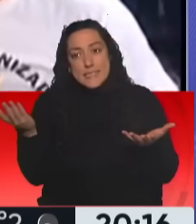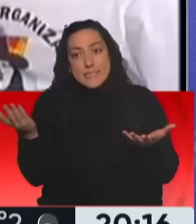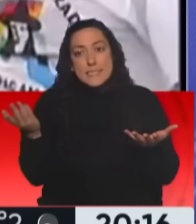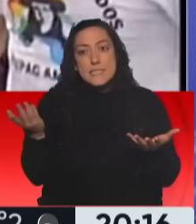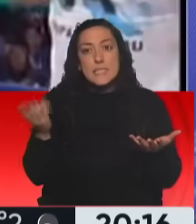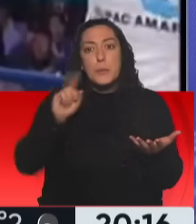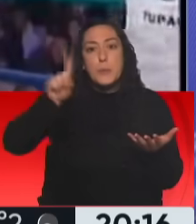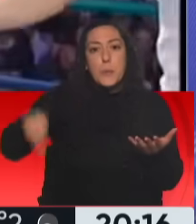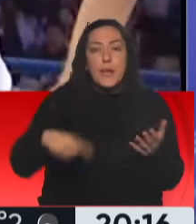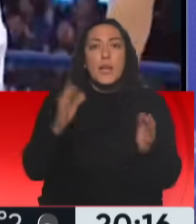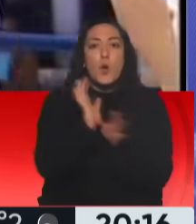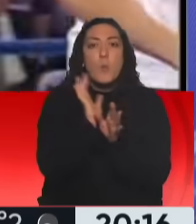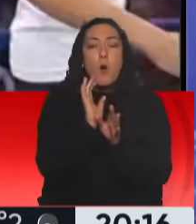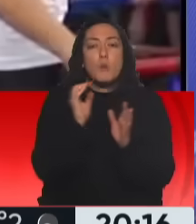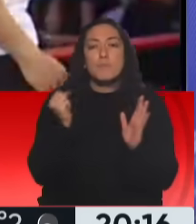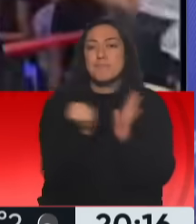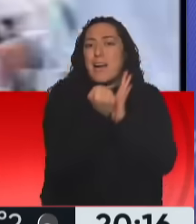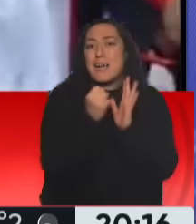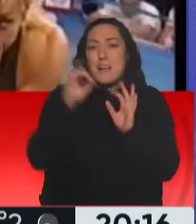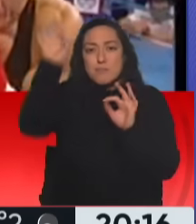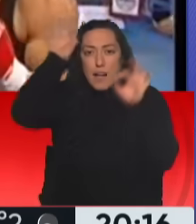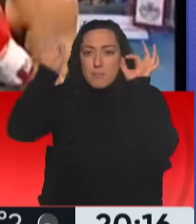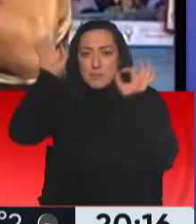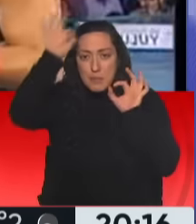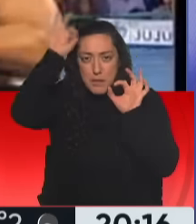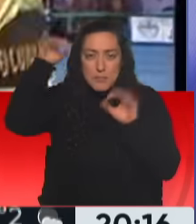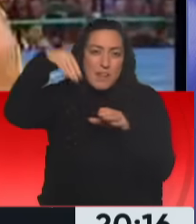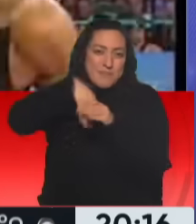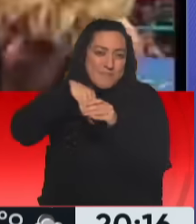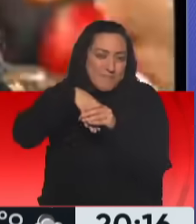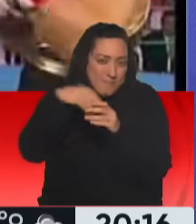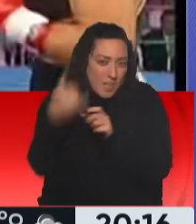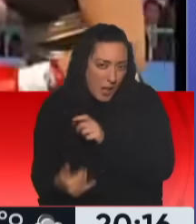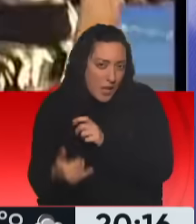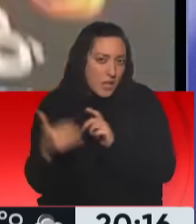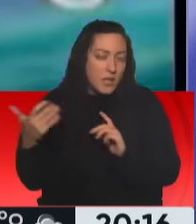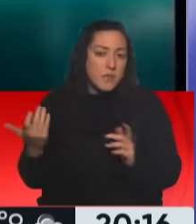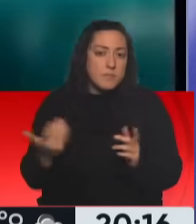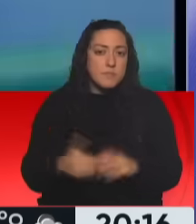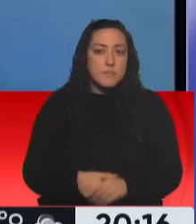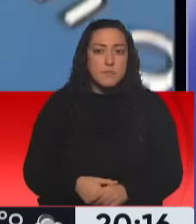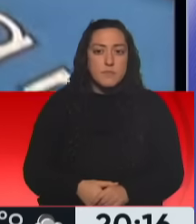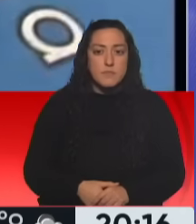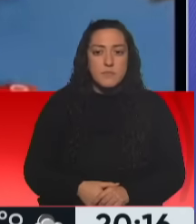generan microtraumatismos más que el cuadro que tuvo